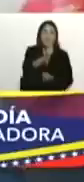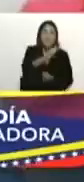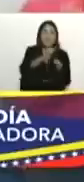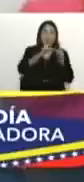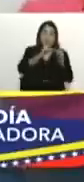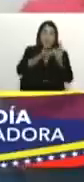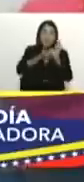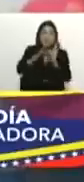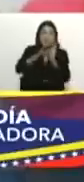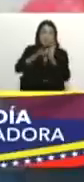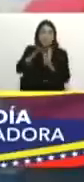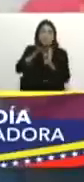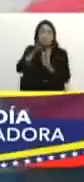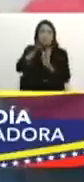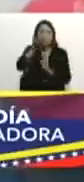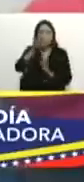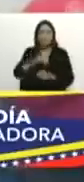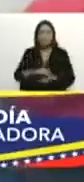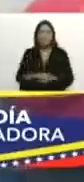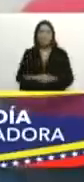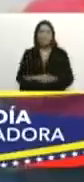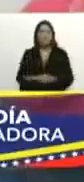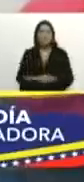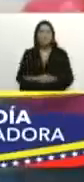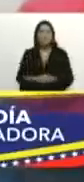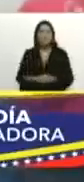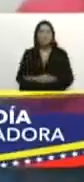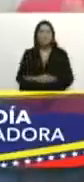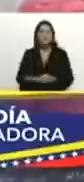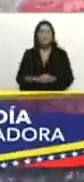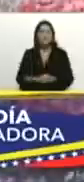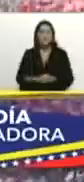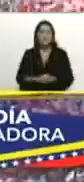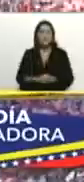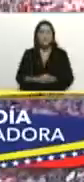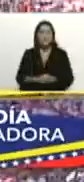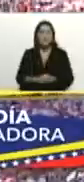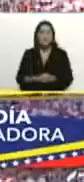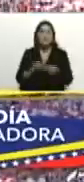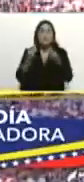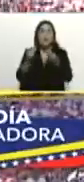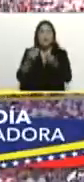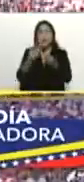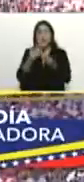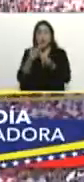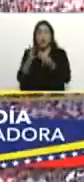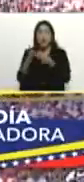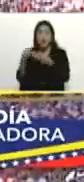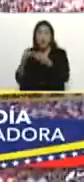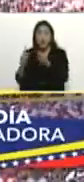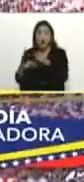permanente, para que no se deteriore con el cambio del valor del dólar.